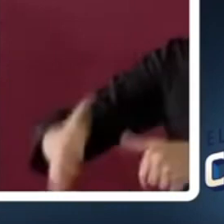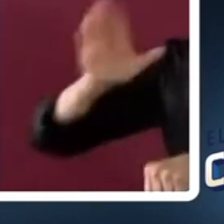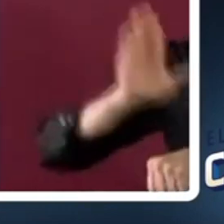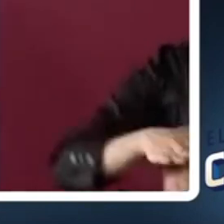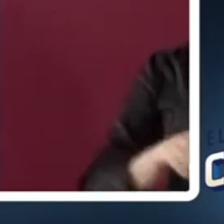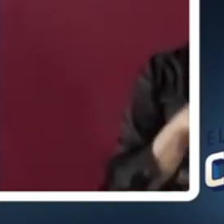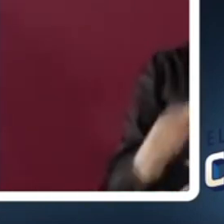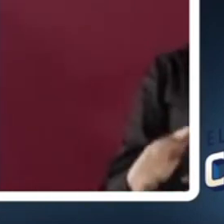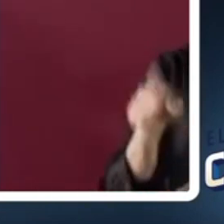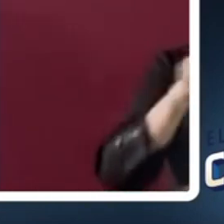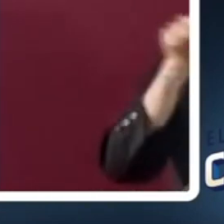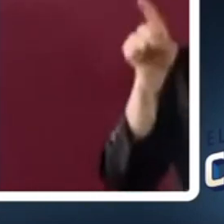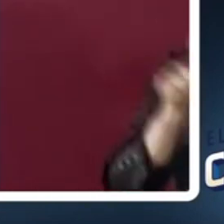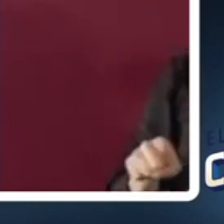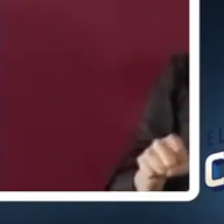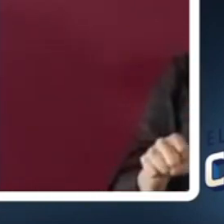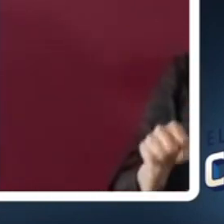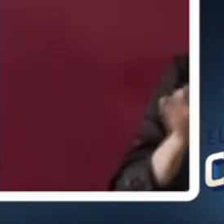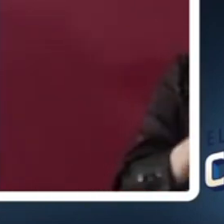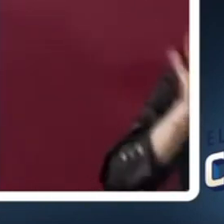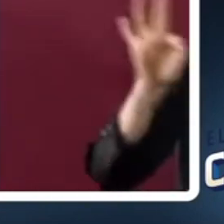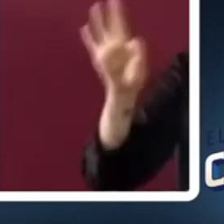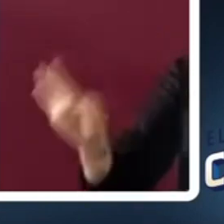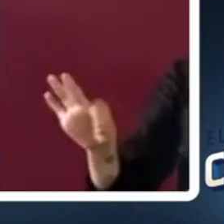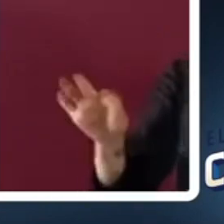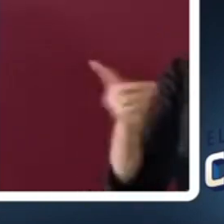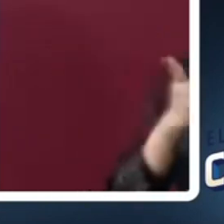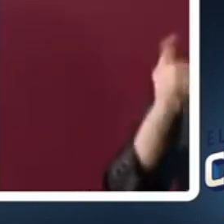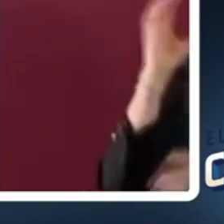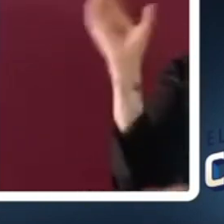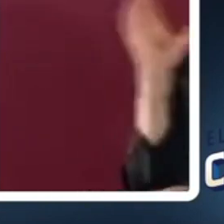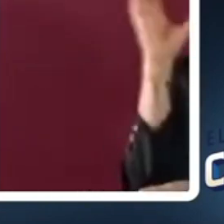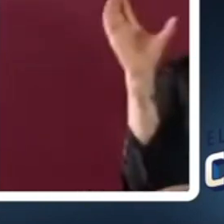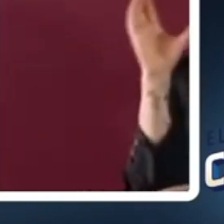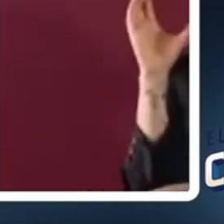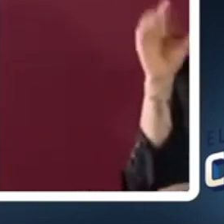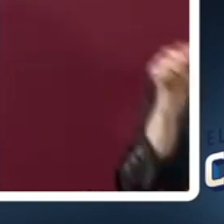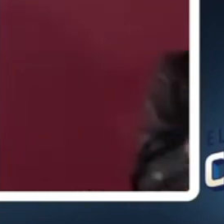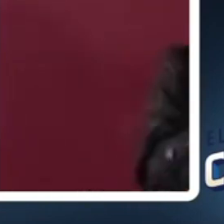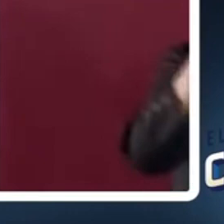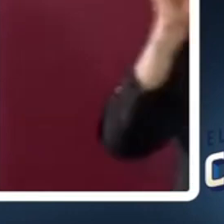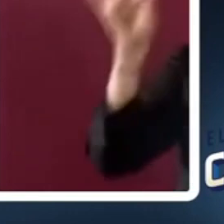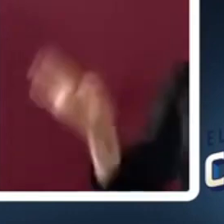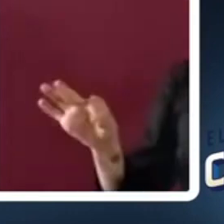línea Z, por ejemplo, es la línea que va de Coatzacoalcos a Salina Cruz, que tiene